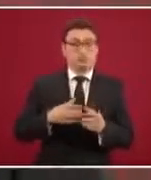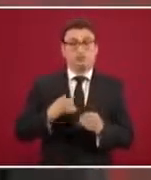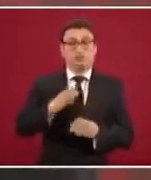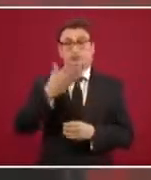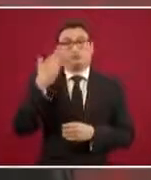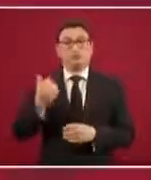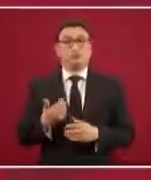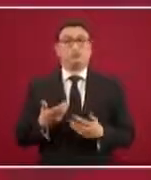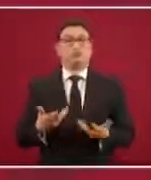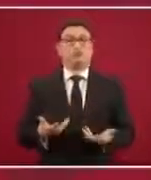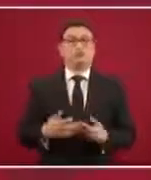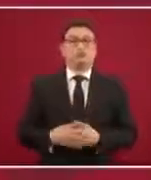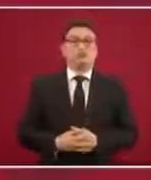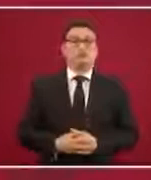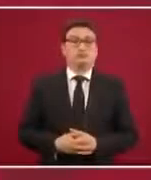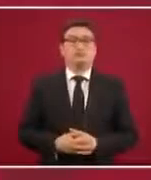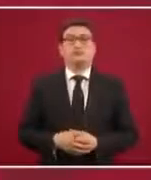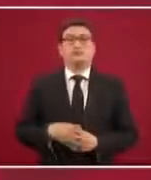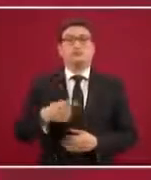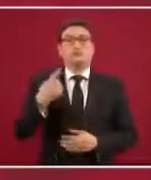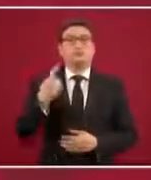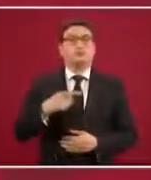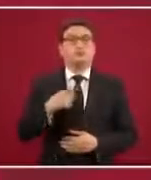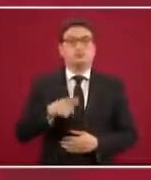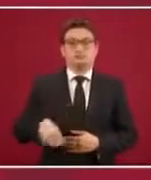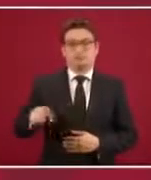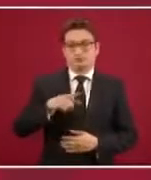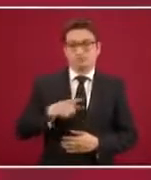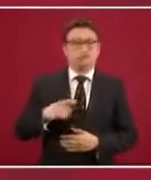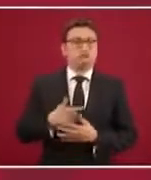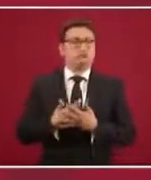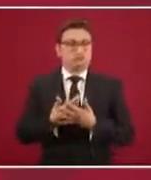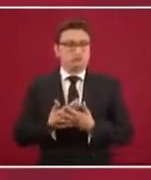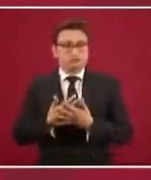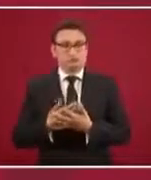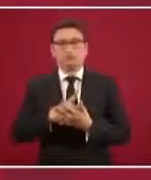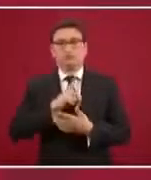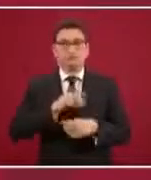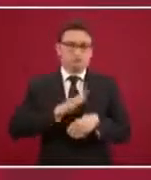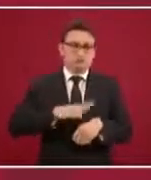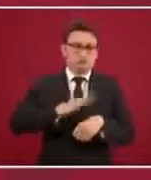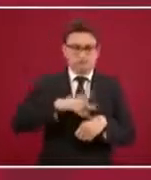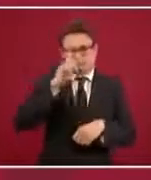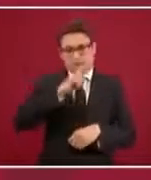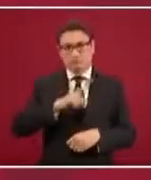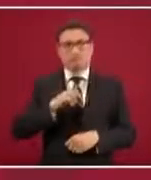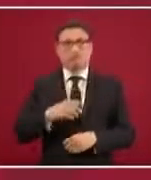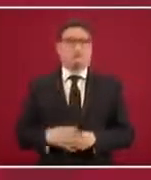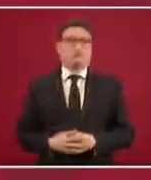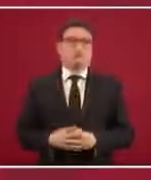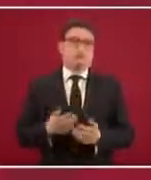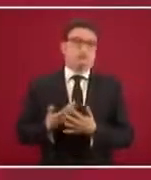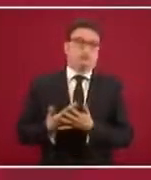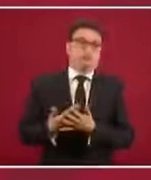pasar un tiempo para emitir un fallo, una recomendación. No hacerlo